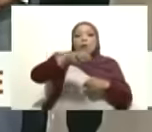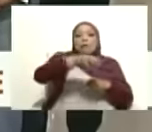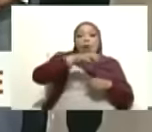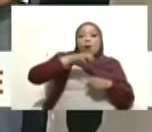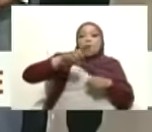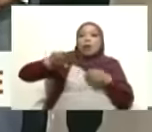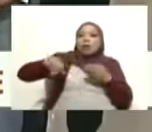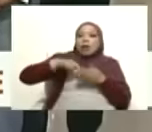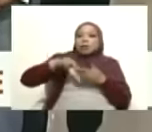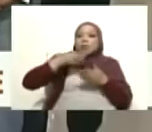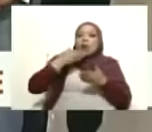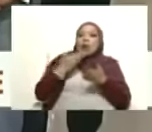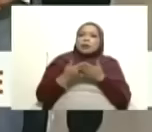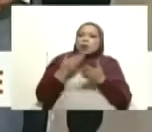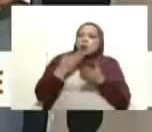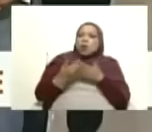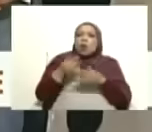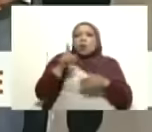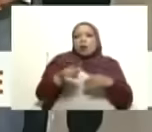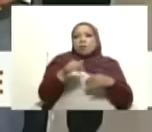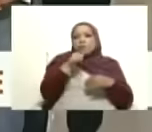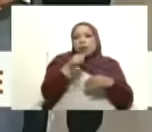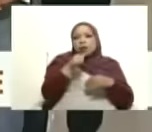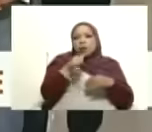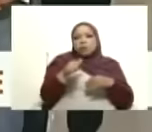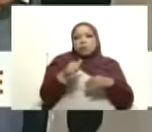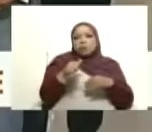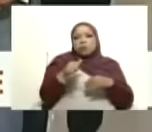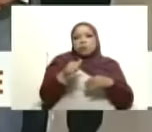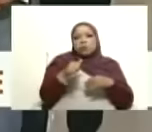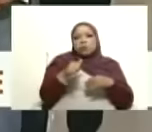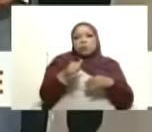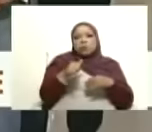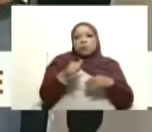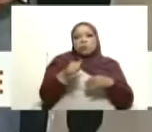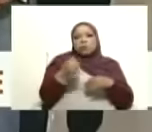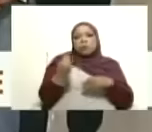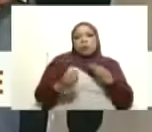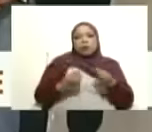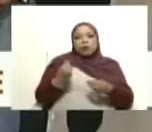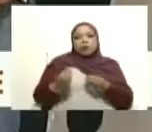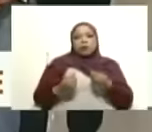nacional. Agradeciendo, por supuesto, que